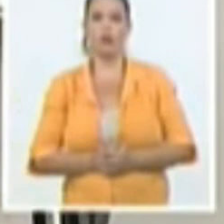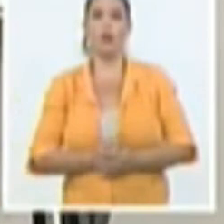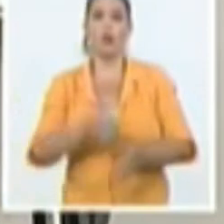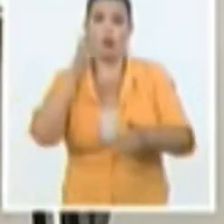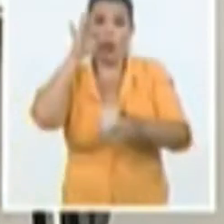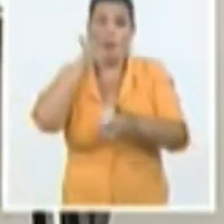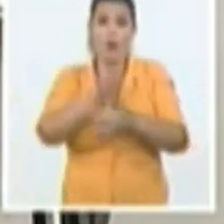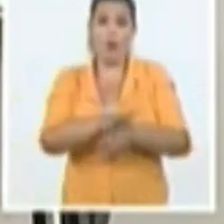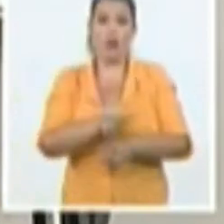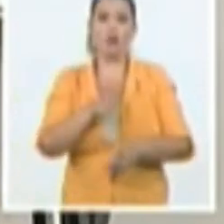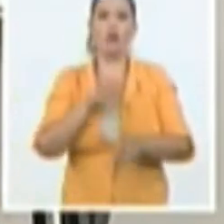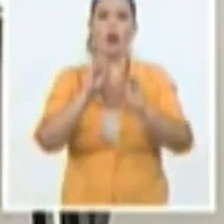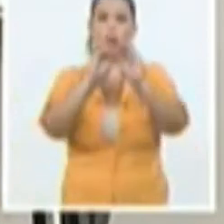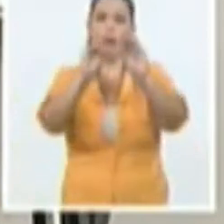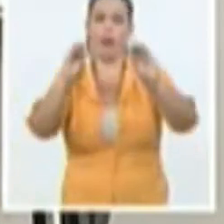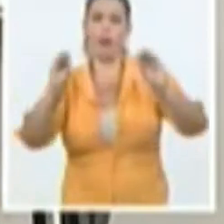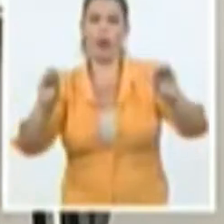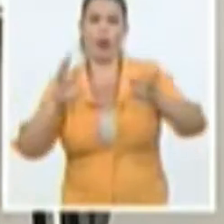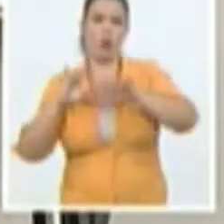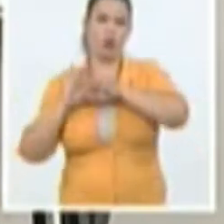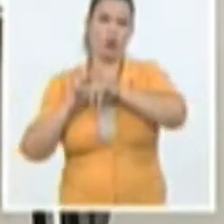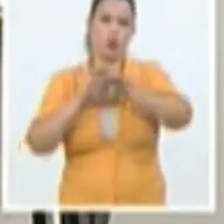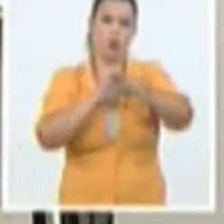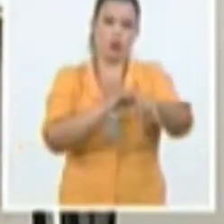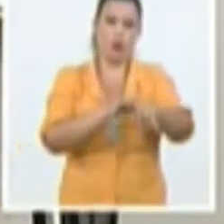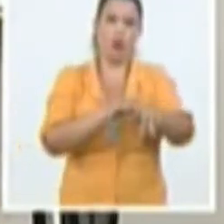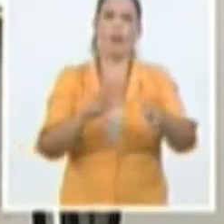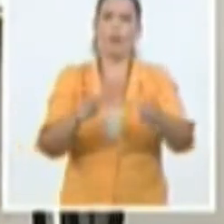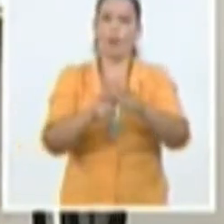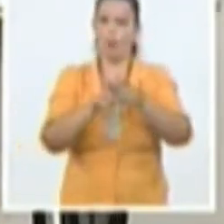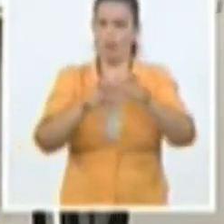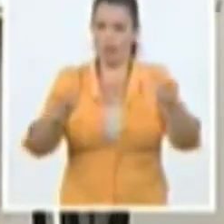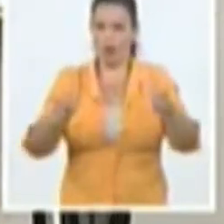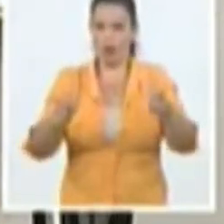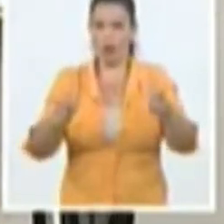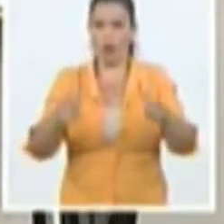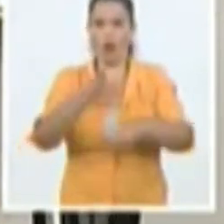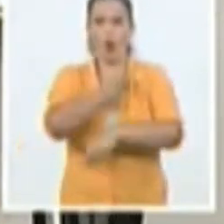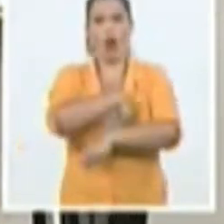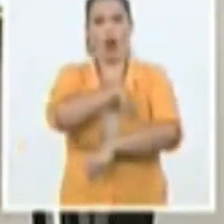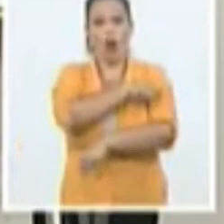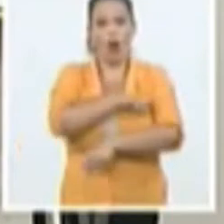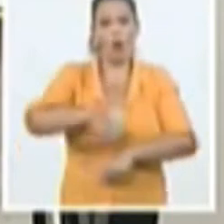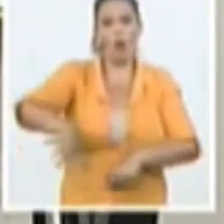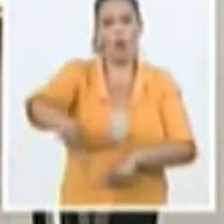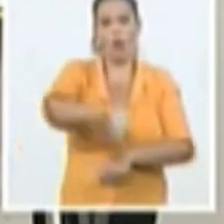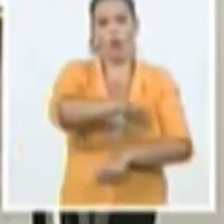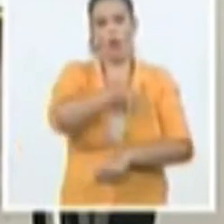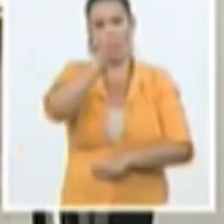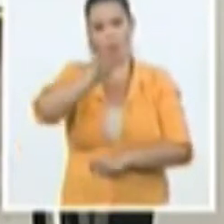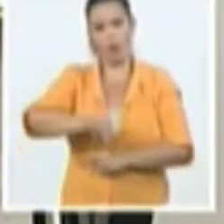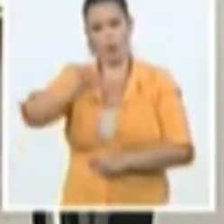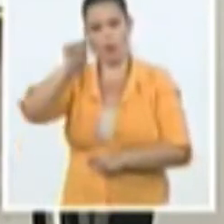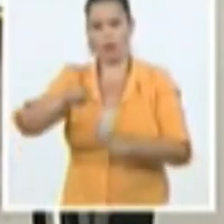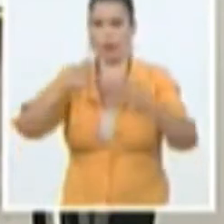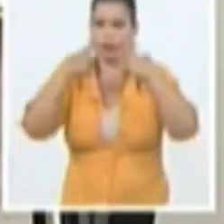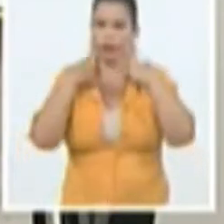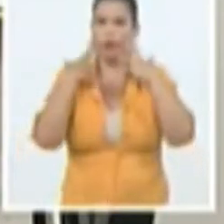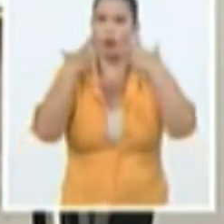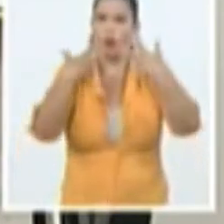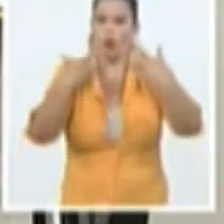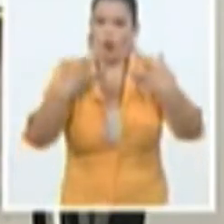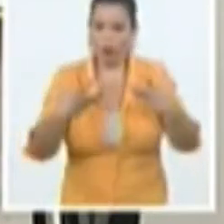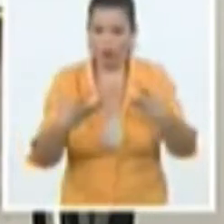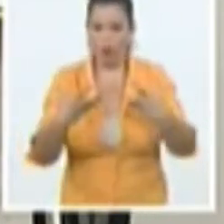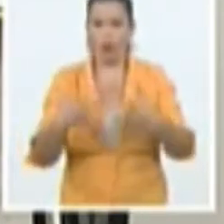el respaldo público y notorio de legisladores estadounidenses, de operadores políticos y